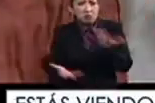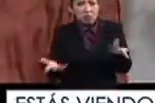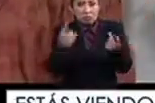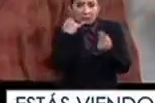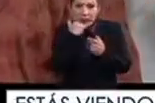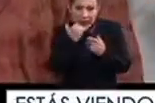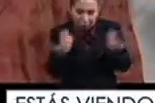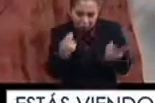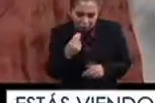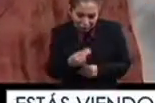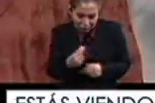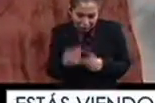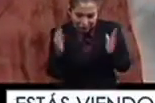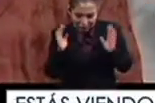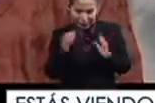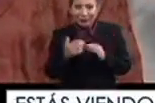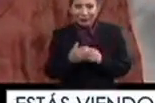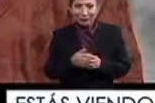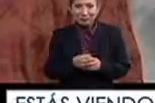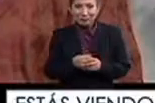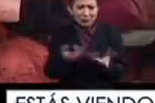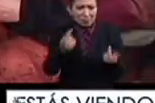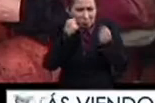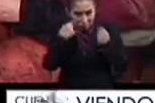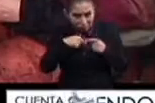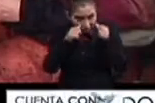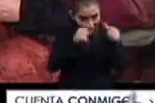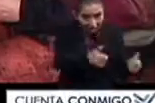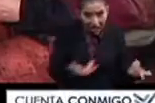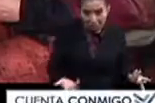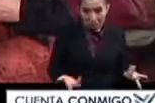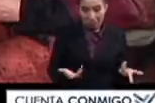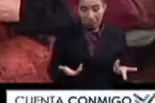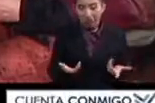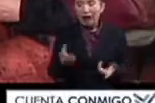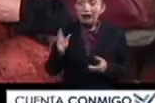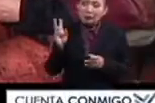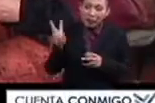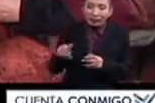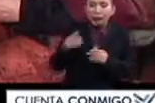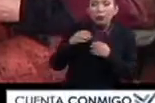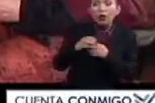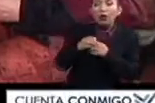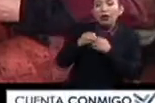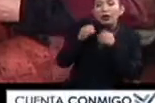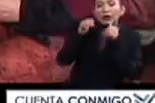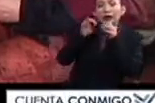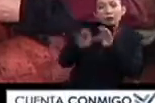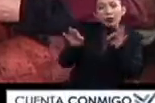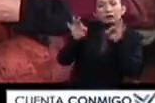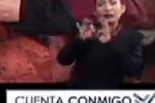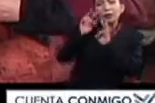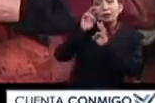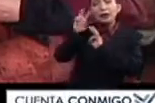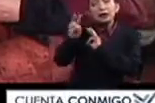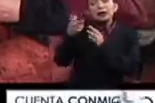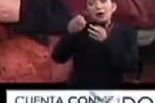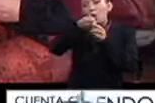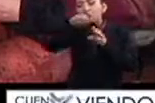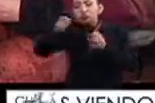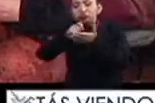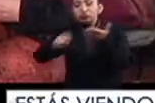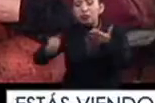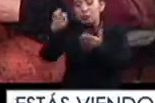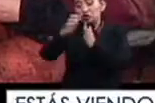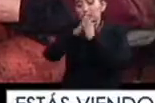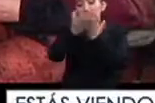perdón. Sí, es cierto, es mucho eso. Importa en el sentido de la construcción, por eso siguen circulando esos libros y